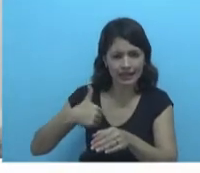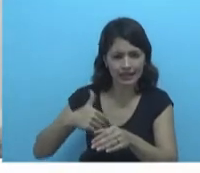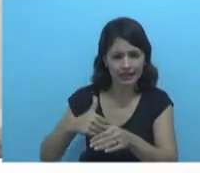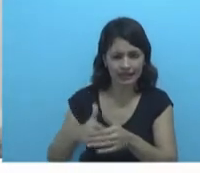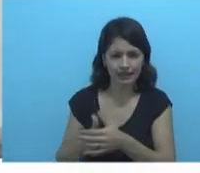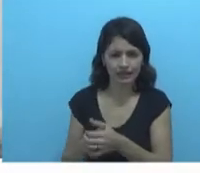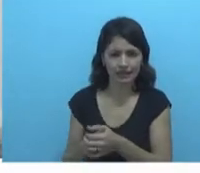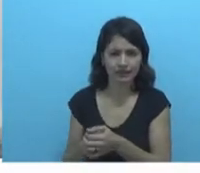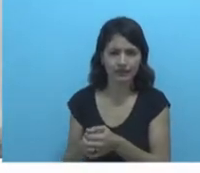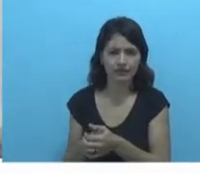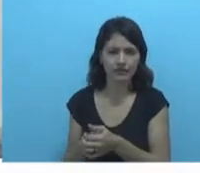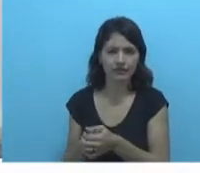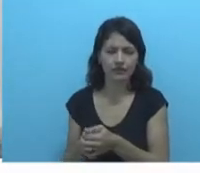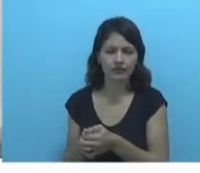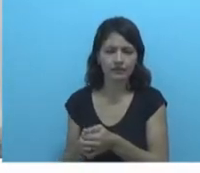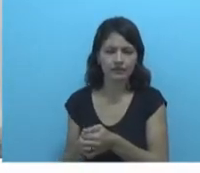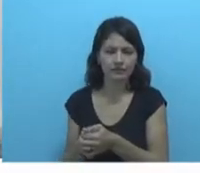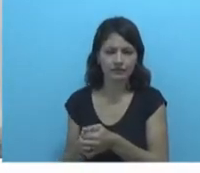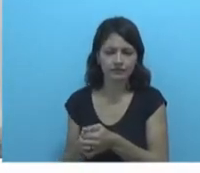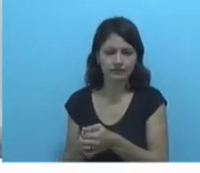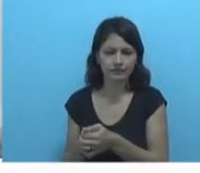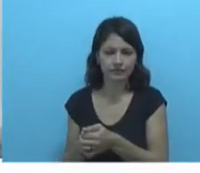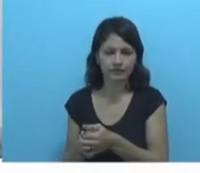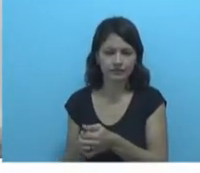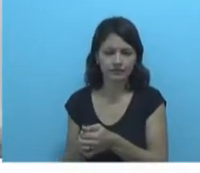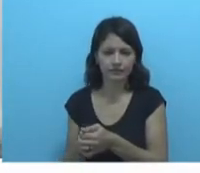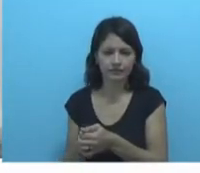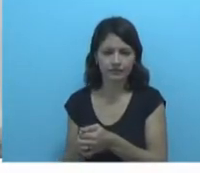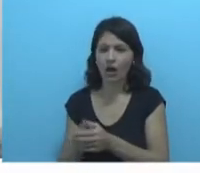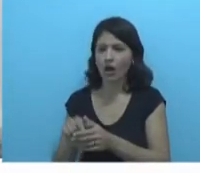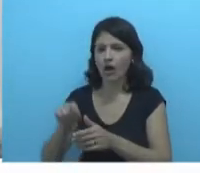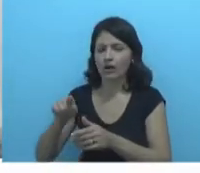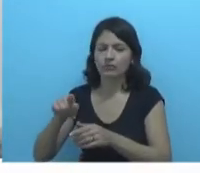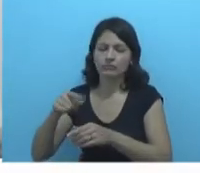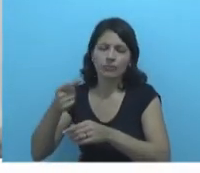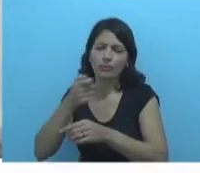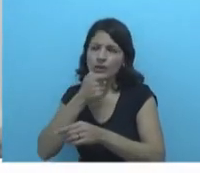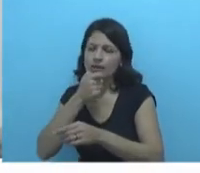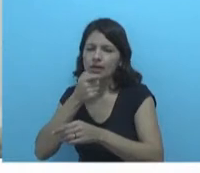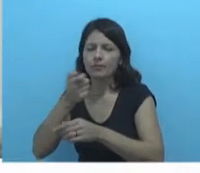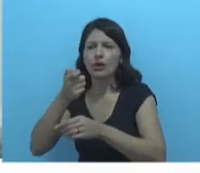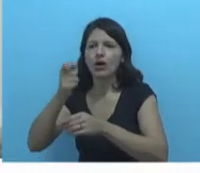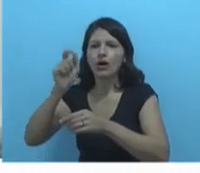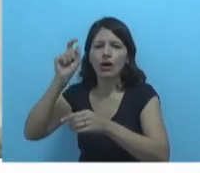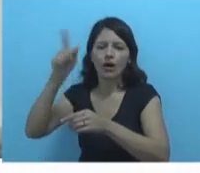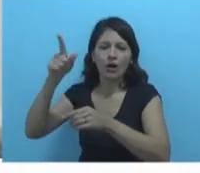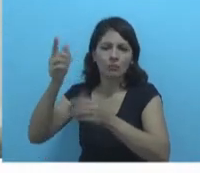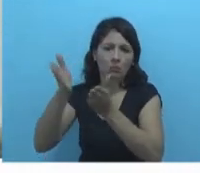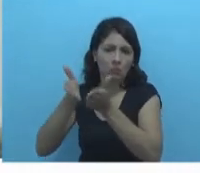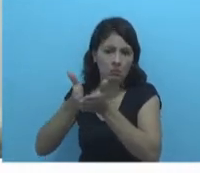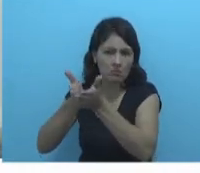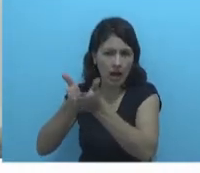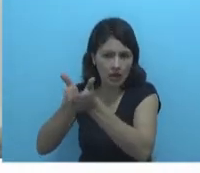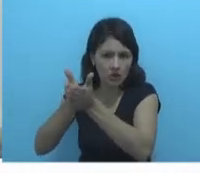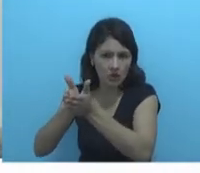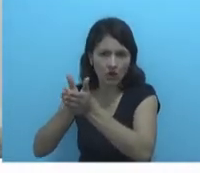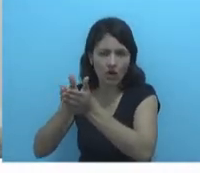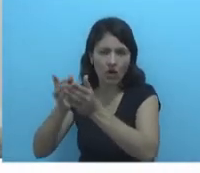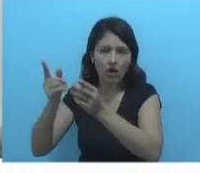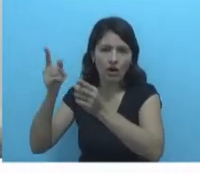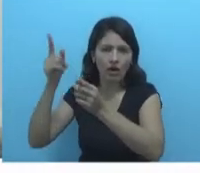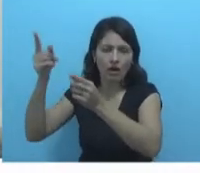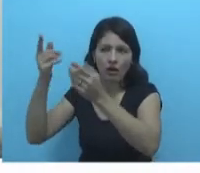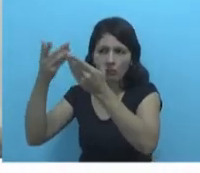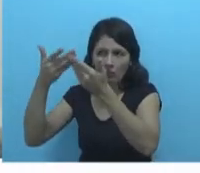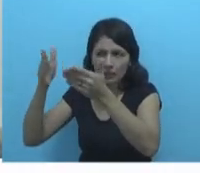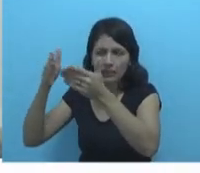dentro del barco. En el caso de la tripulación que viene de los puertos de Brasil,